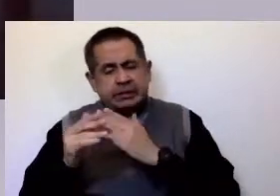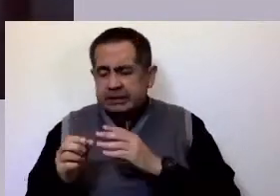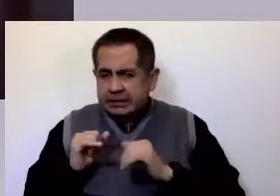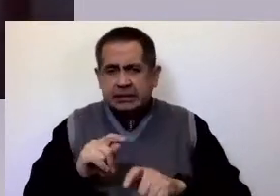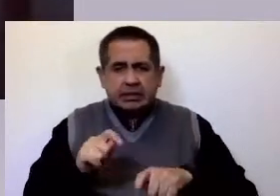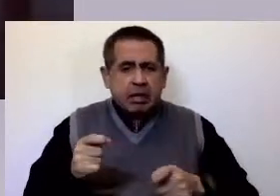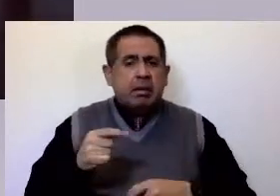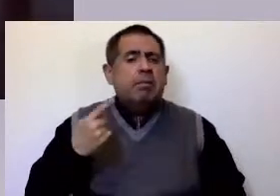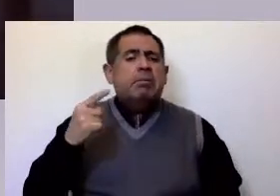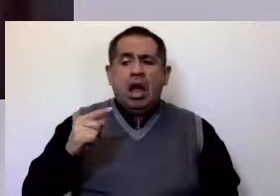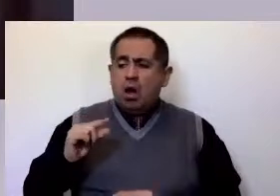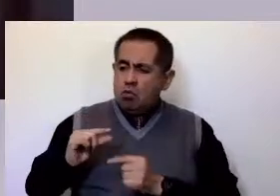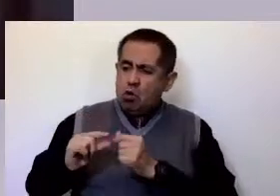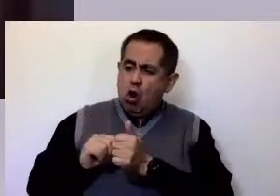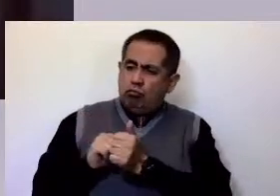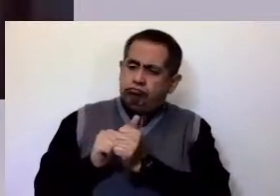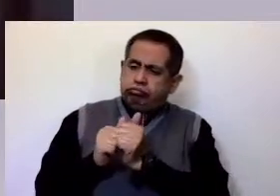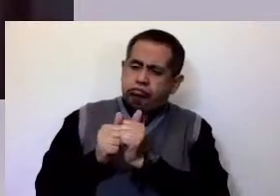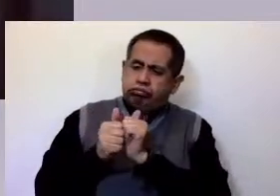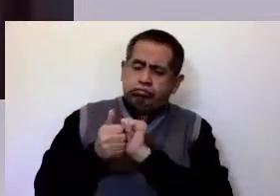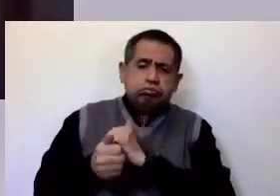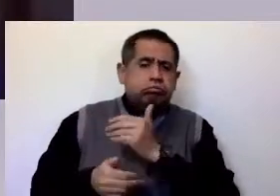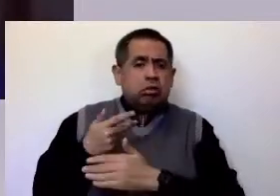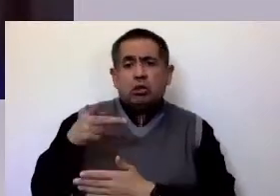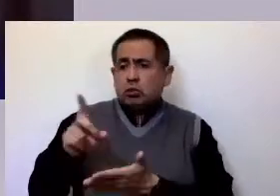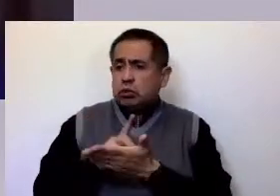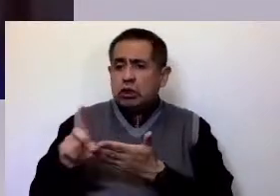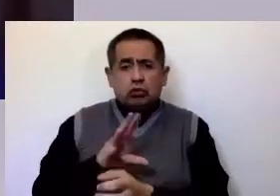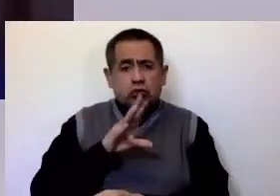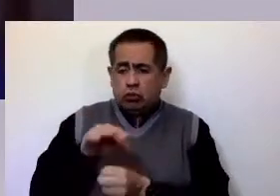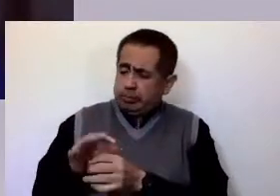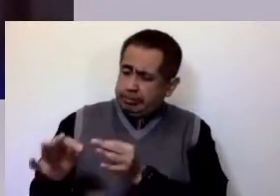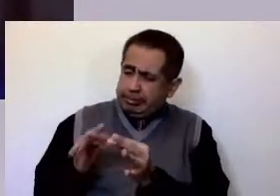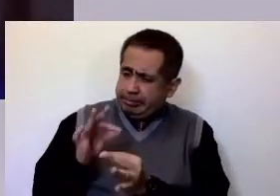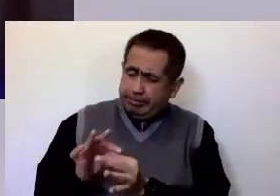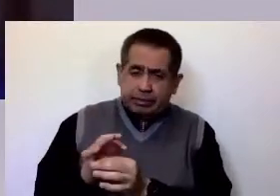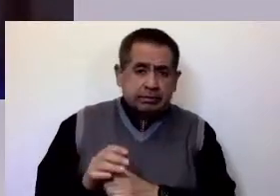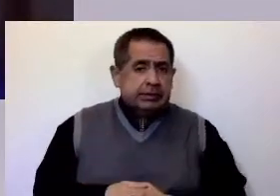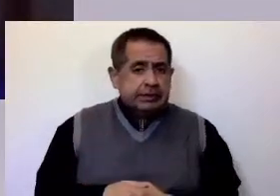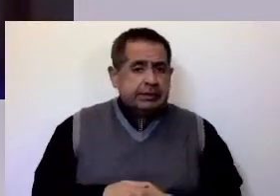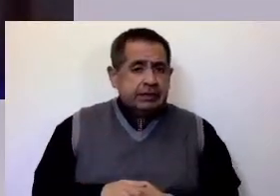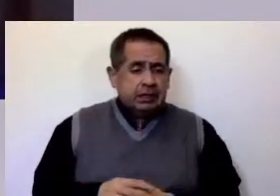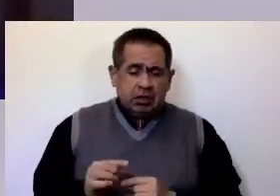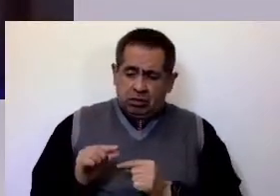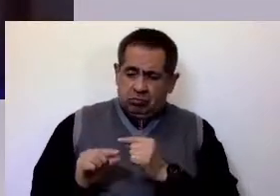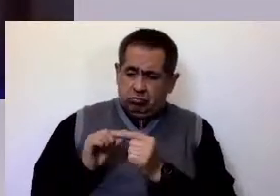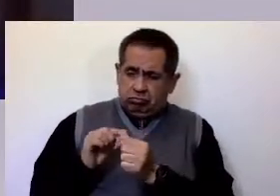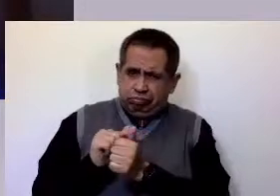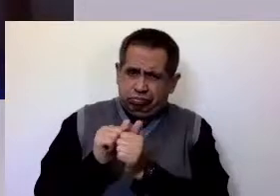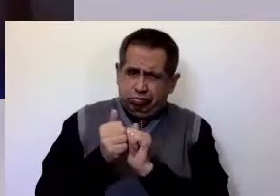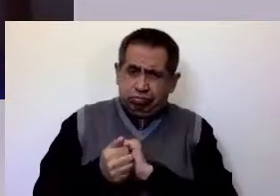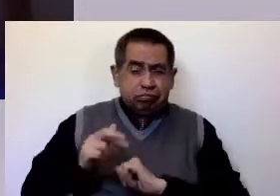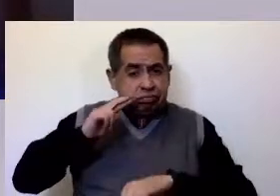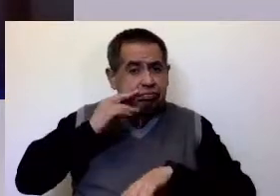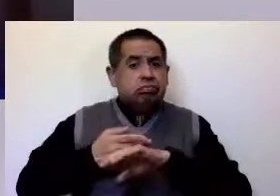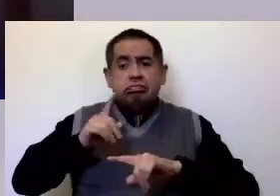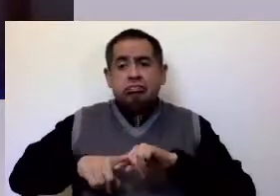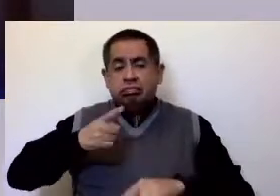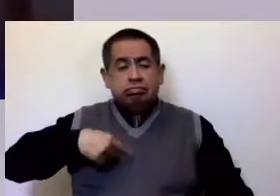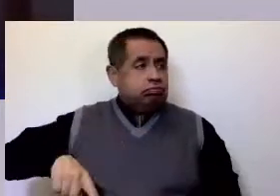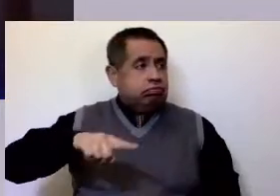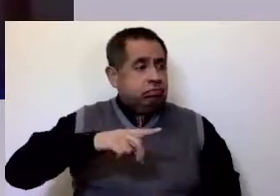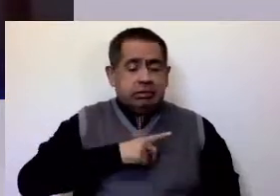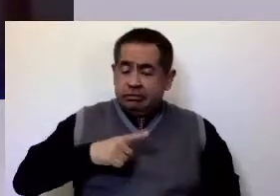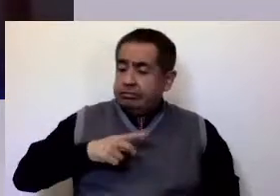progresivamente la plena efectividad de los derechos la progresividad efectiva se refiere a una obligación inmediata de respetar y